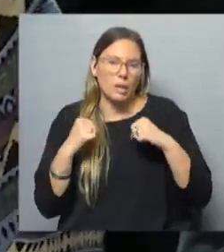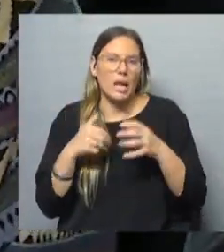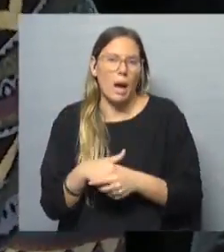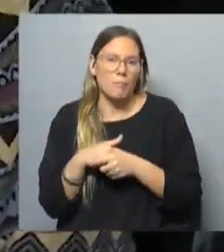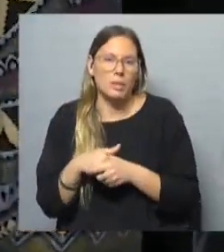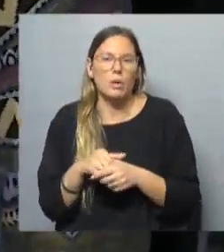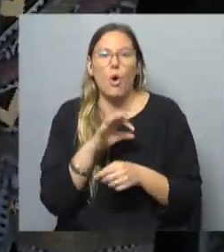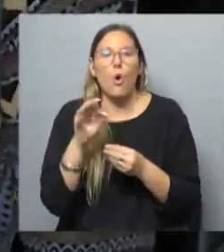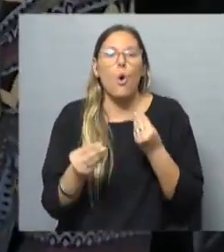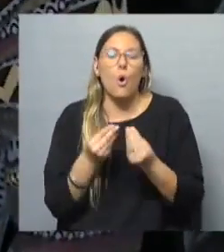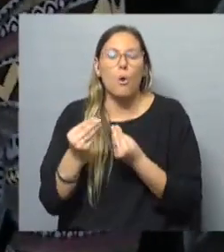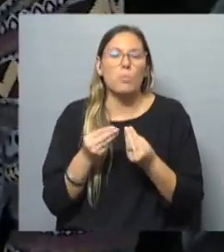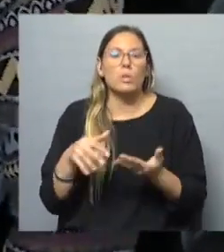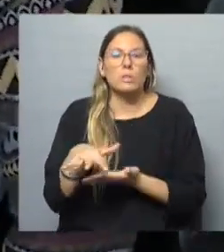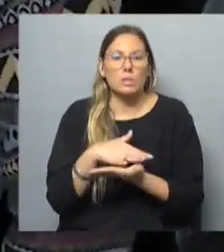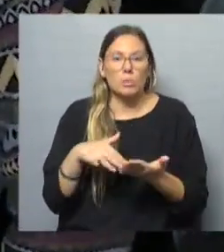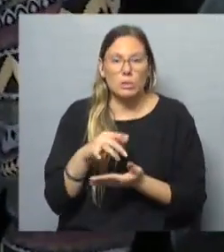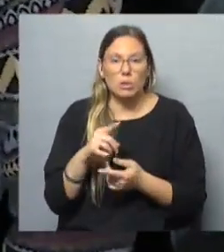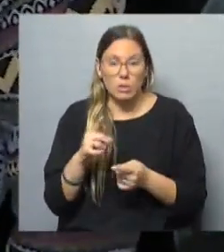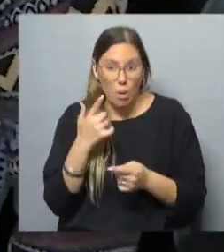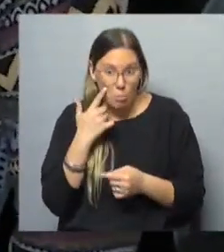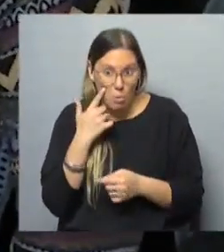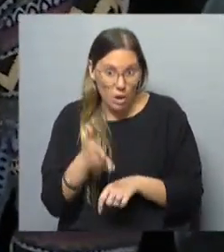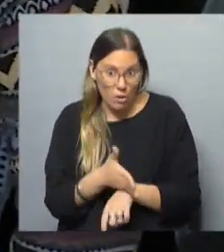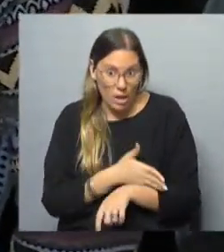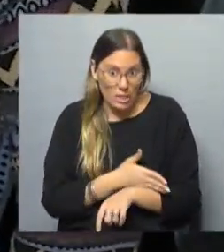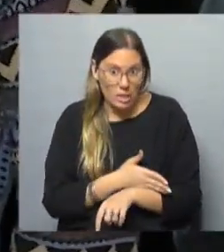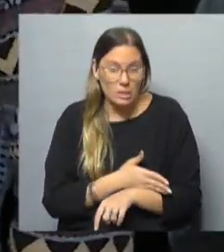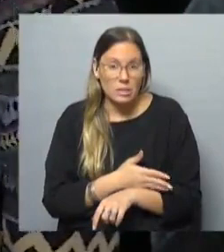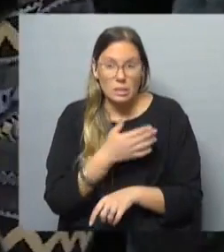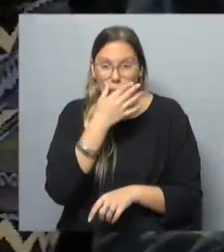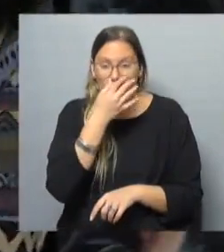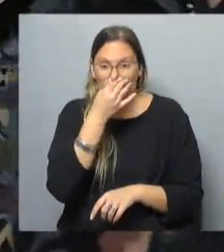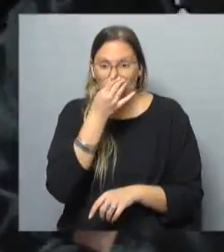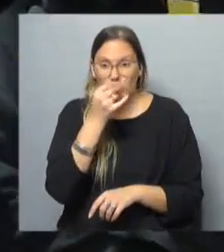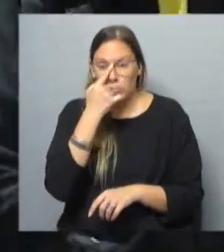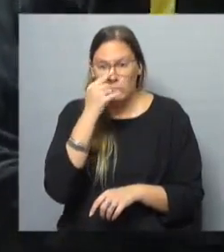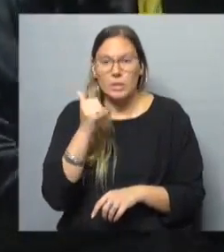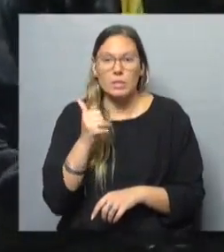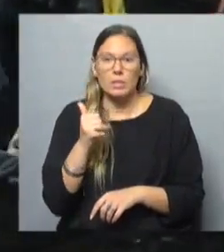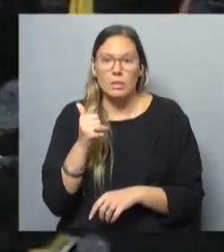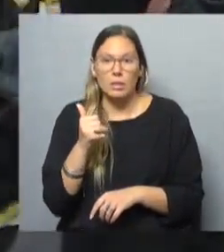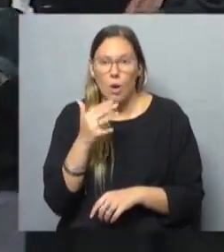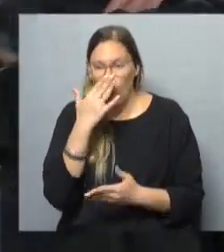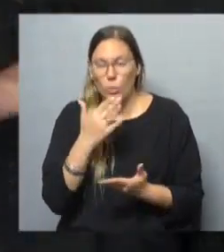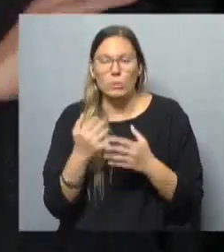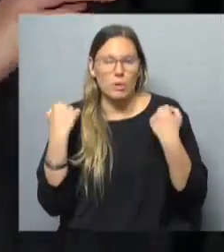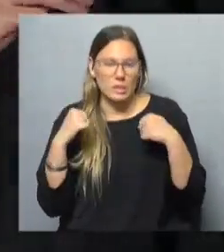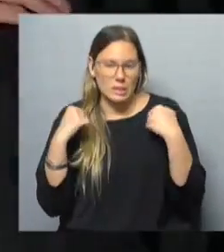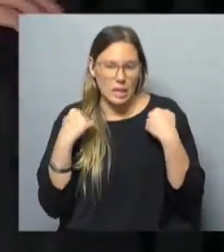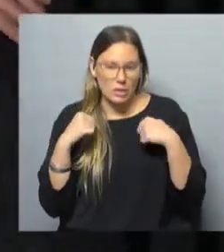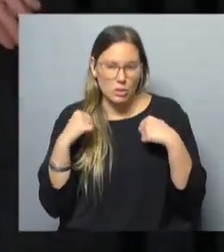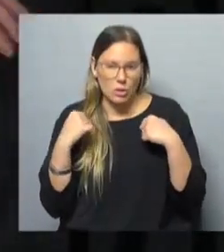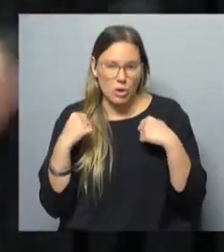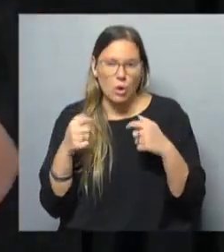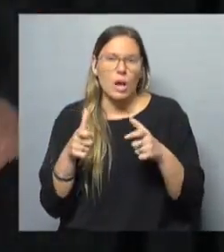amigos o eso, de cómo funciona esto, aunque se hicieron ese tipo de pruebita. Tuvimos el último ensayo, hicimos